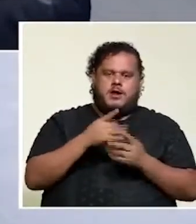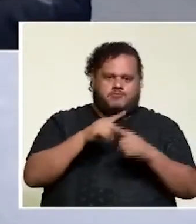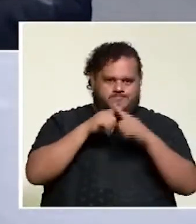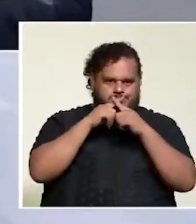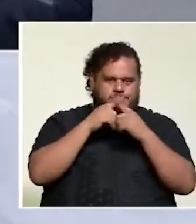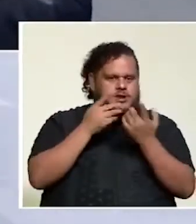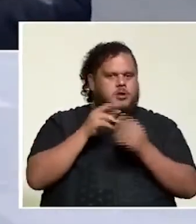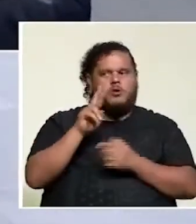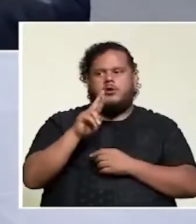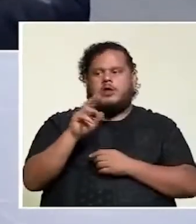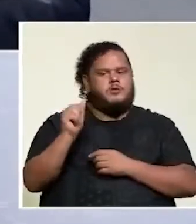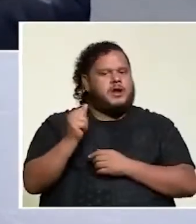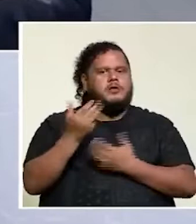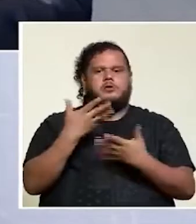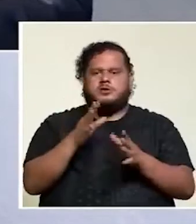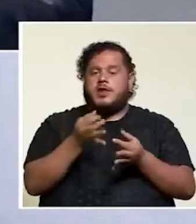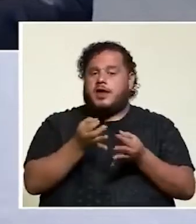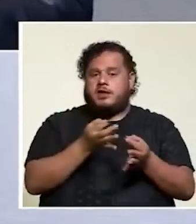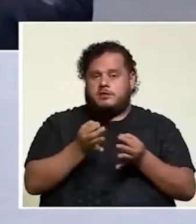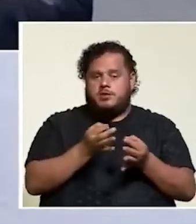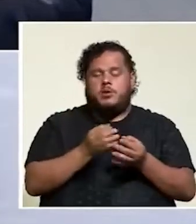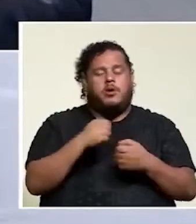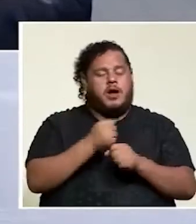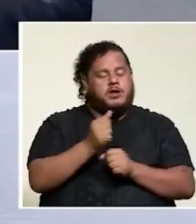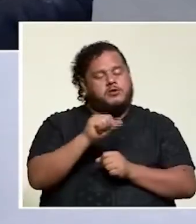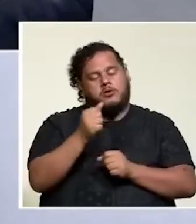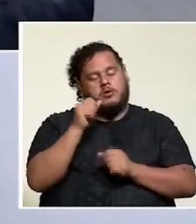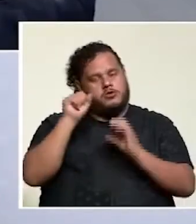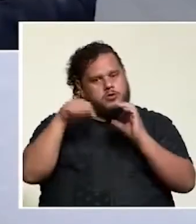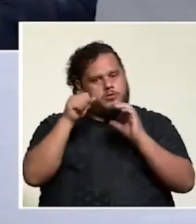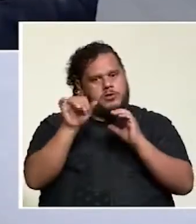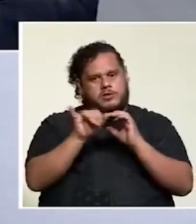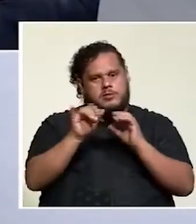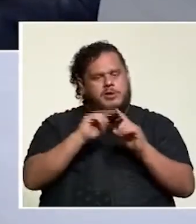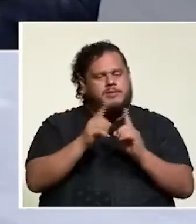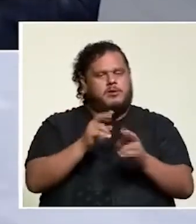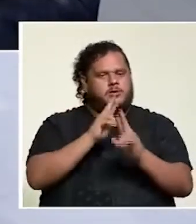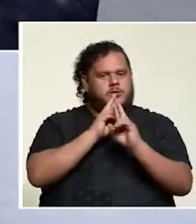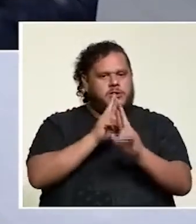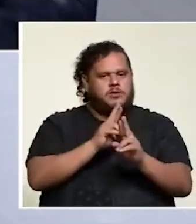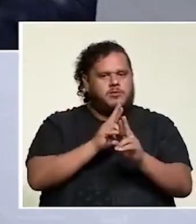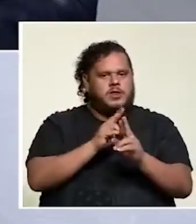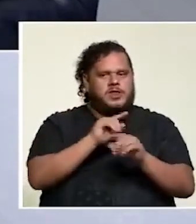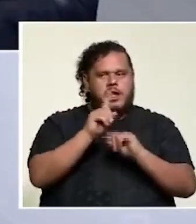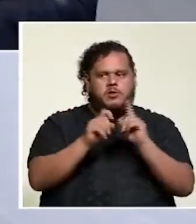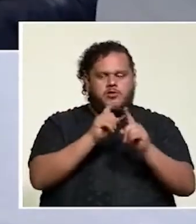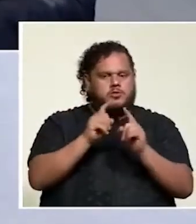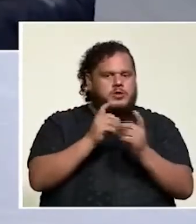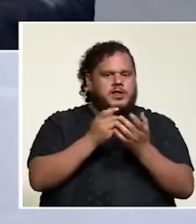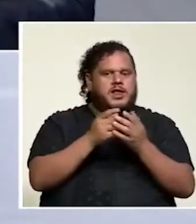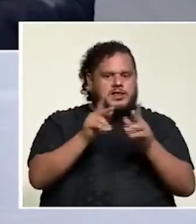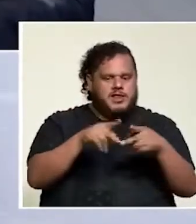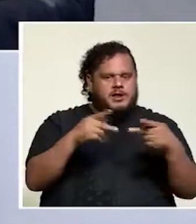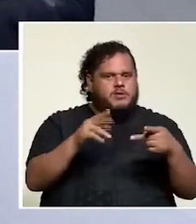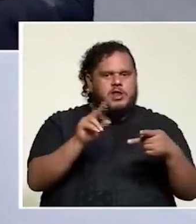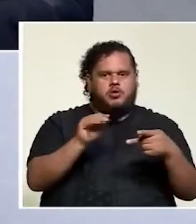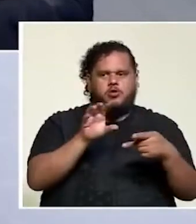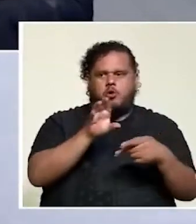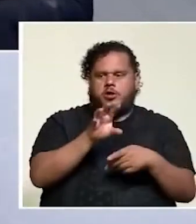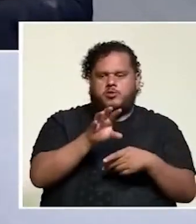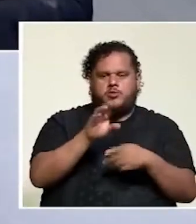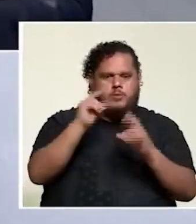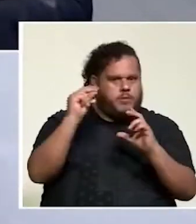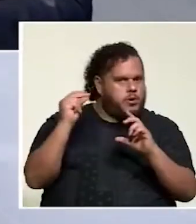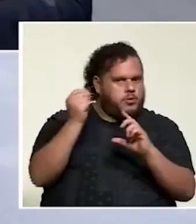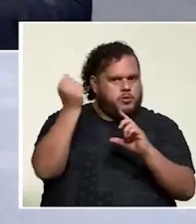silencio. Rolando Araya ha explicado, ha hecho otros videos también, pero como respuesta a consultas de la prensa, no en su propia cuenta, en